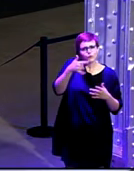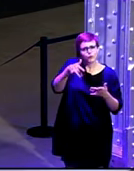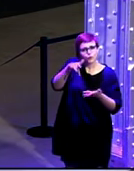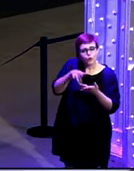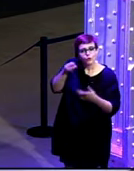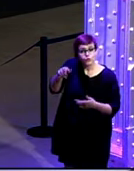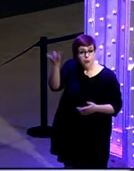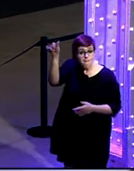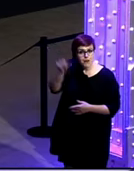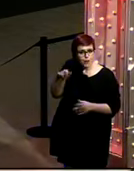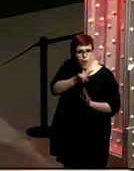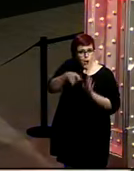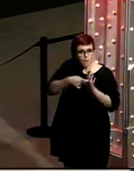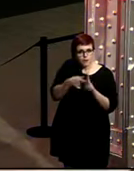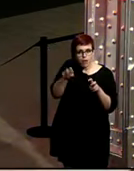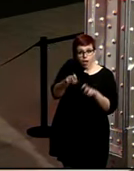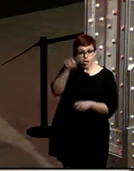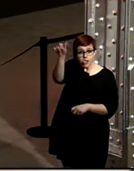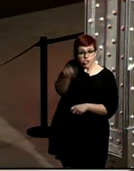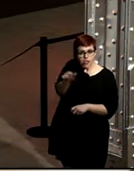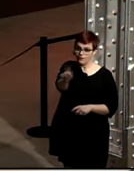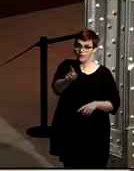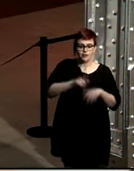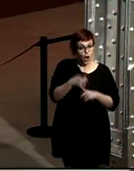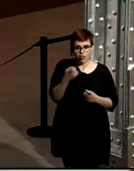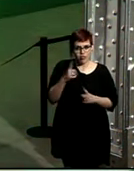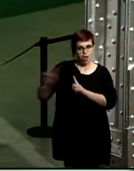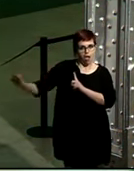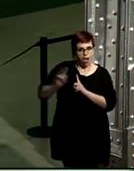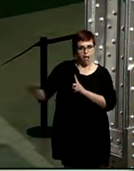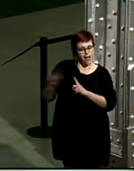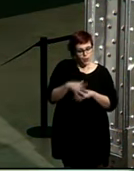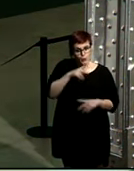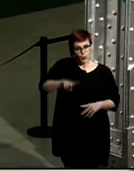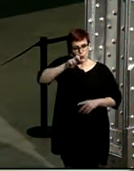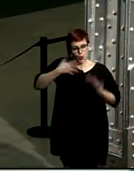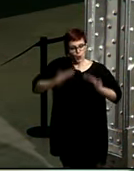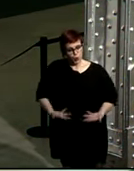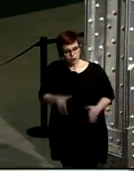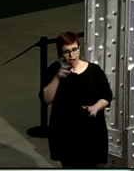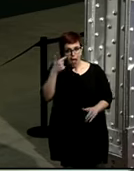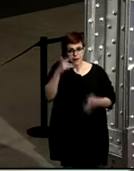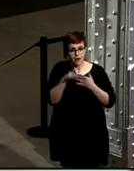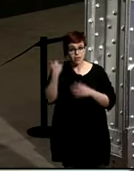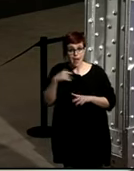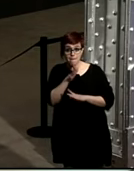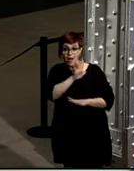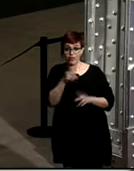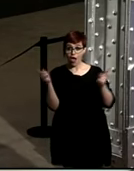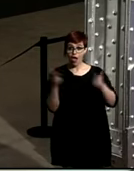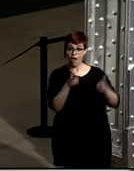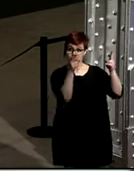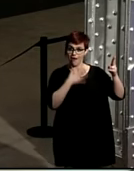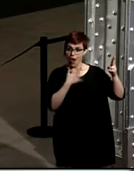la proyección? Bueno, estaba entrando y saliendo. Ay, Cuando las cosas no a tomar funcionaban, aire. me salía un momento. Sí. Y cuando estaba viendo que ya llegaba la secuencia que me gustaba,